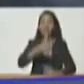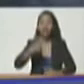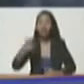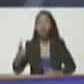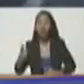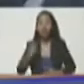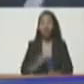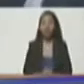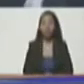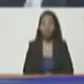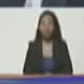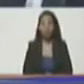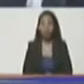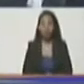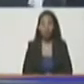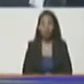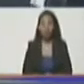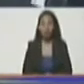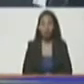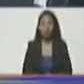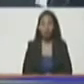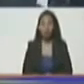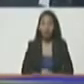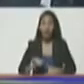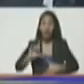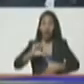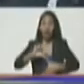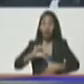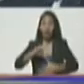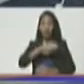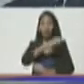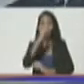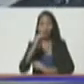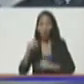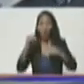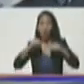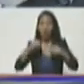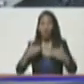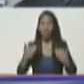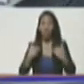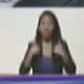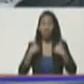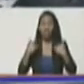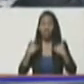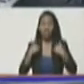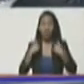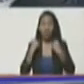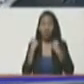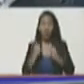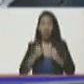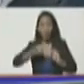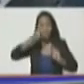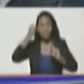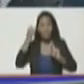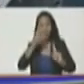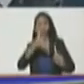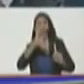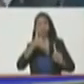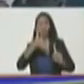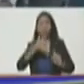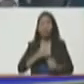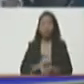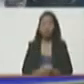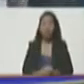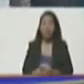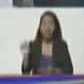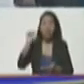humanos. América Latina y el Caribe sufre hoy uno de los más duros impactos. En